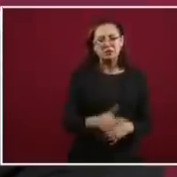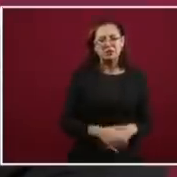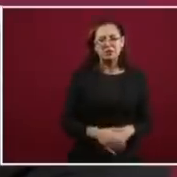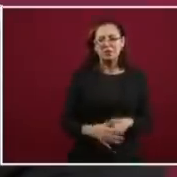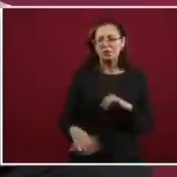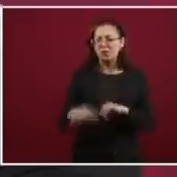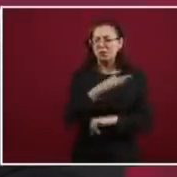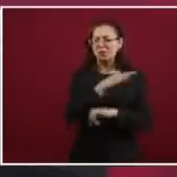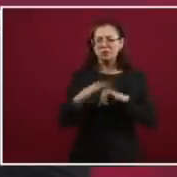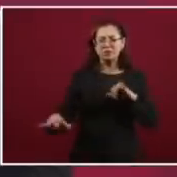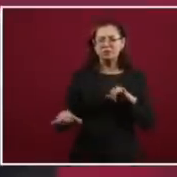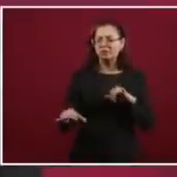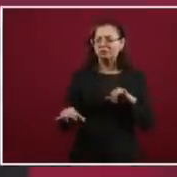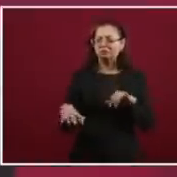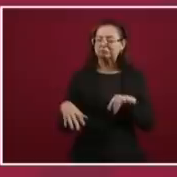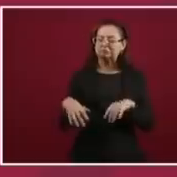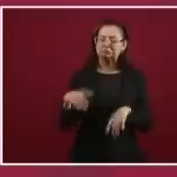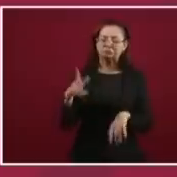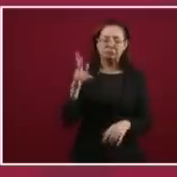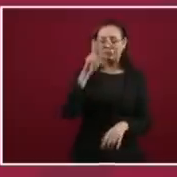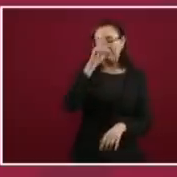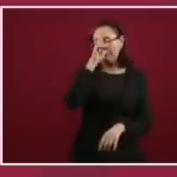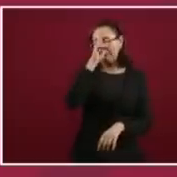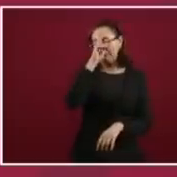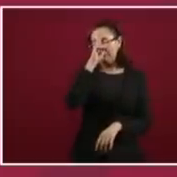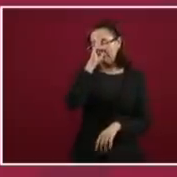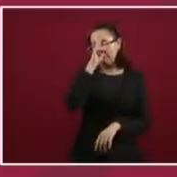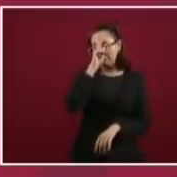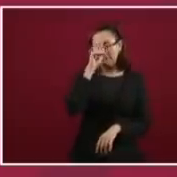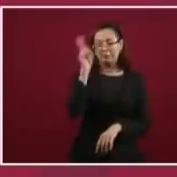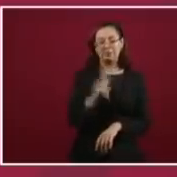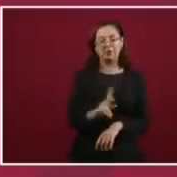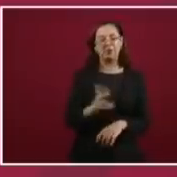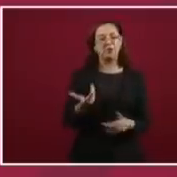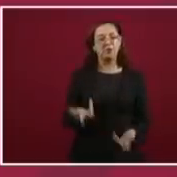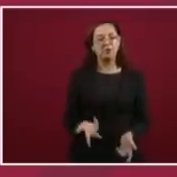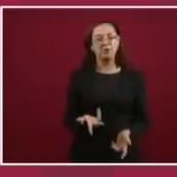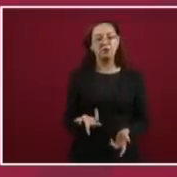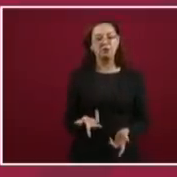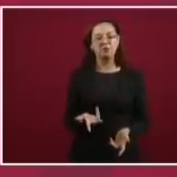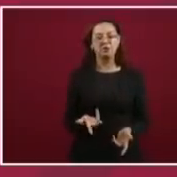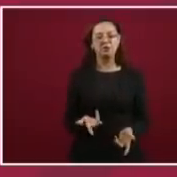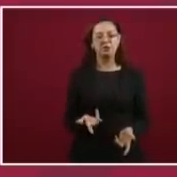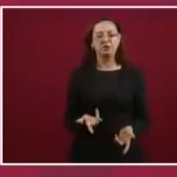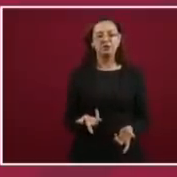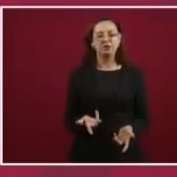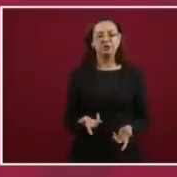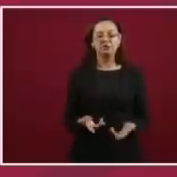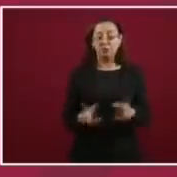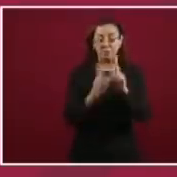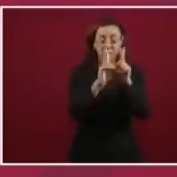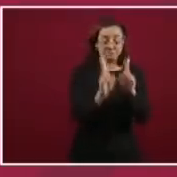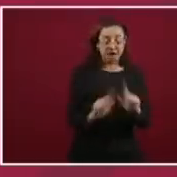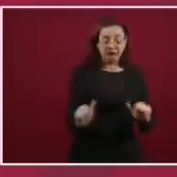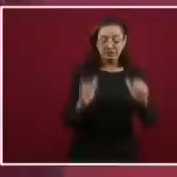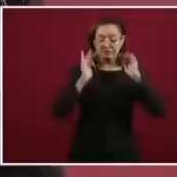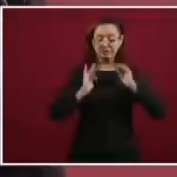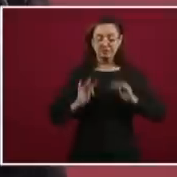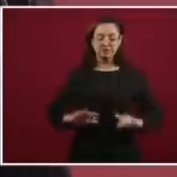no hay cosa más valiosa que la paz que la tranquilidad